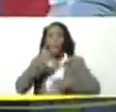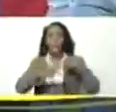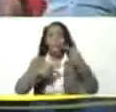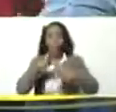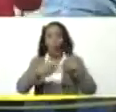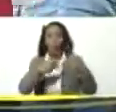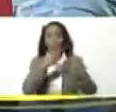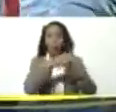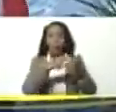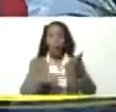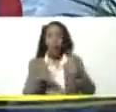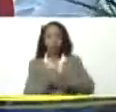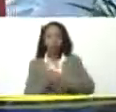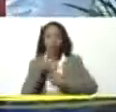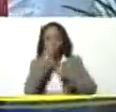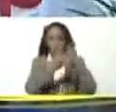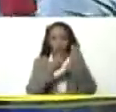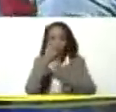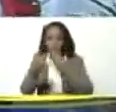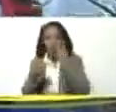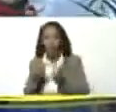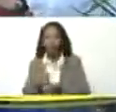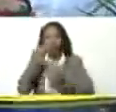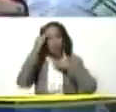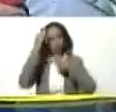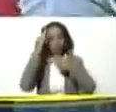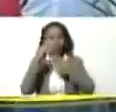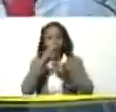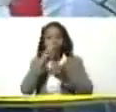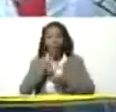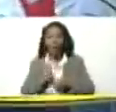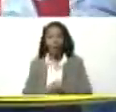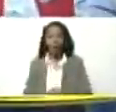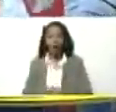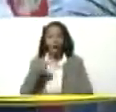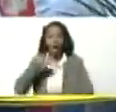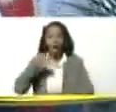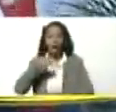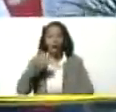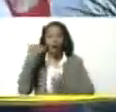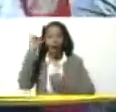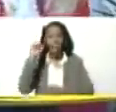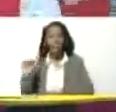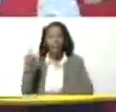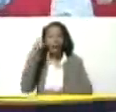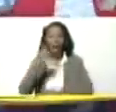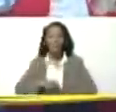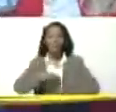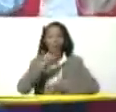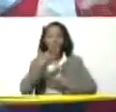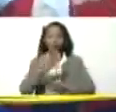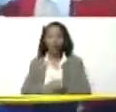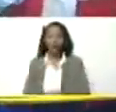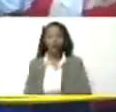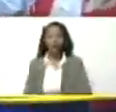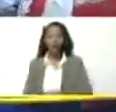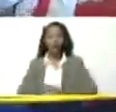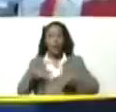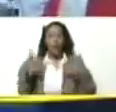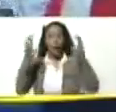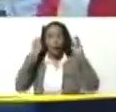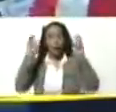nuestras rutas turísticas. Saludos a Bancoex. Excelente. Muy bien, aquí tenemos una de las primeras expresiones del